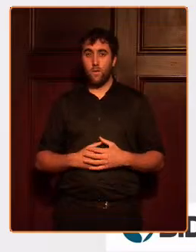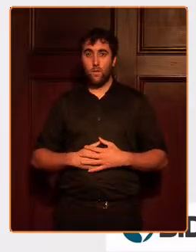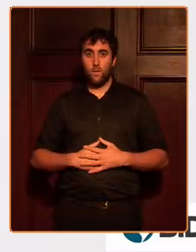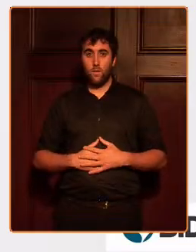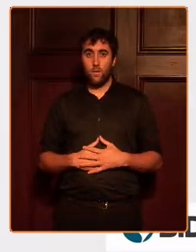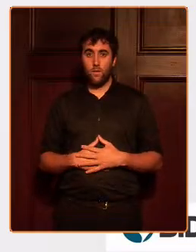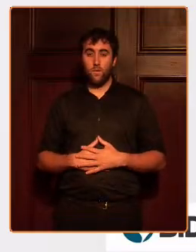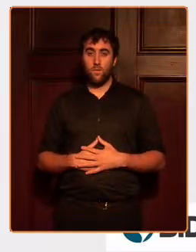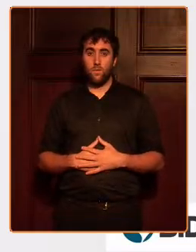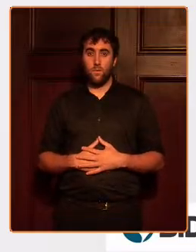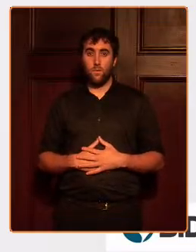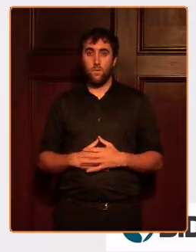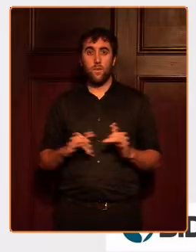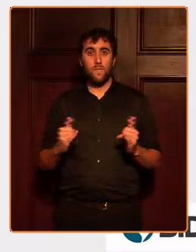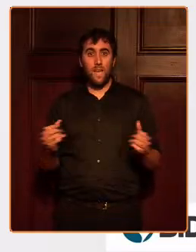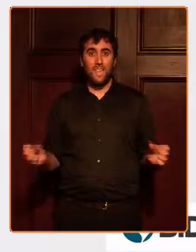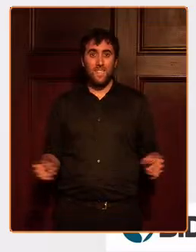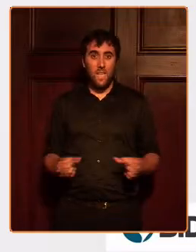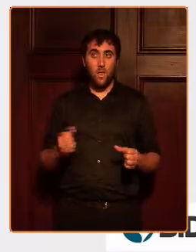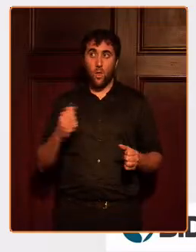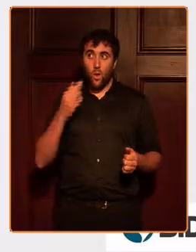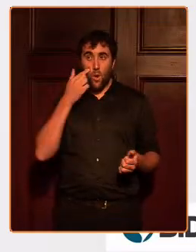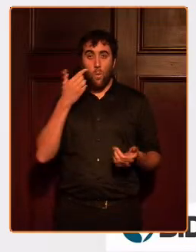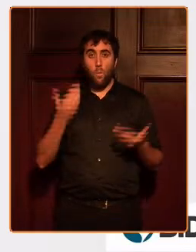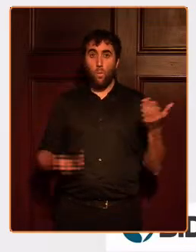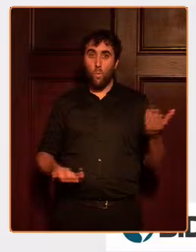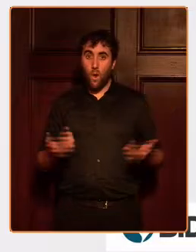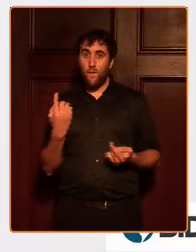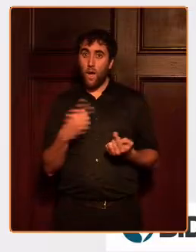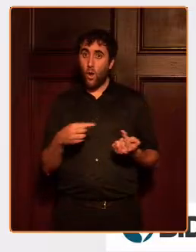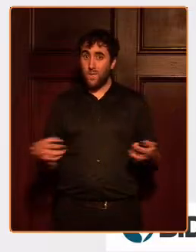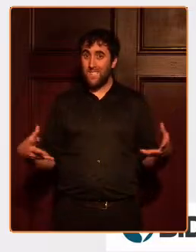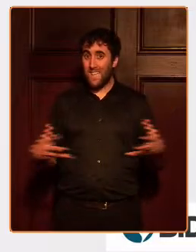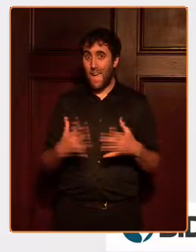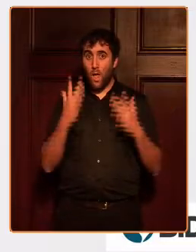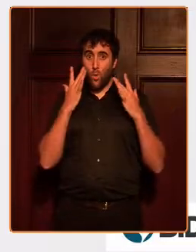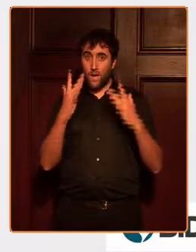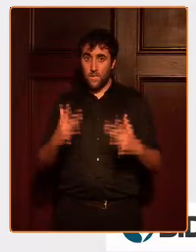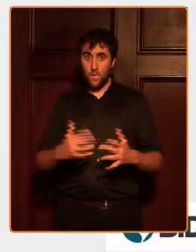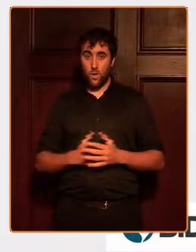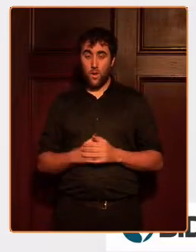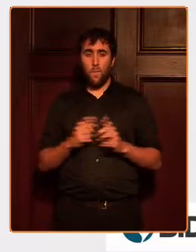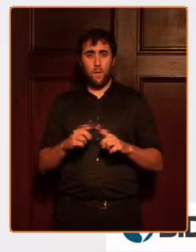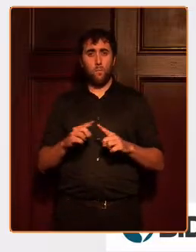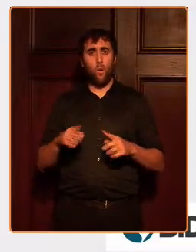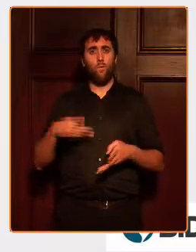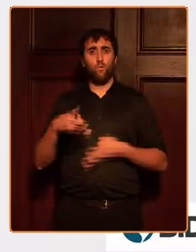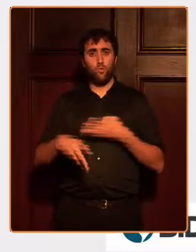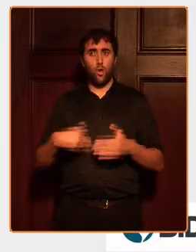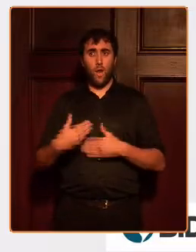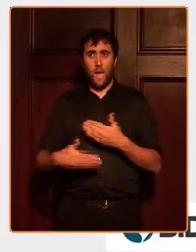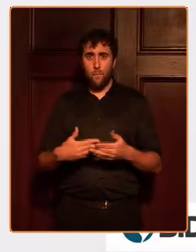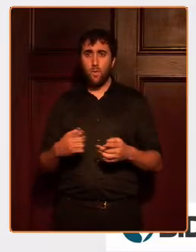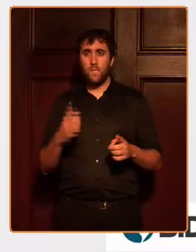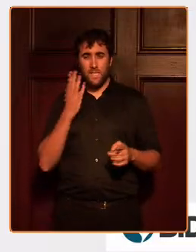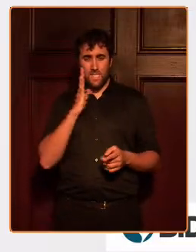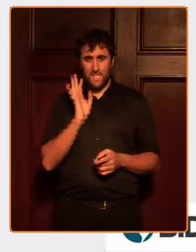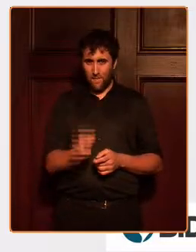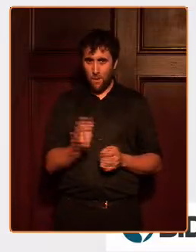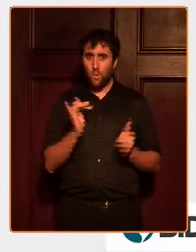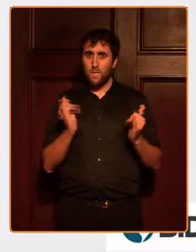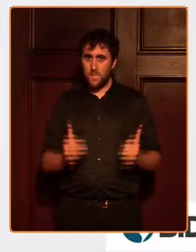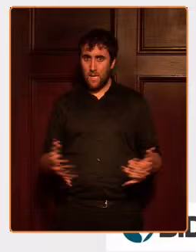Por décadas hemos generado evidencia de programas en educación que funcionaban. Sabemos lo que funciona. El